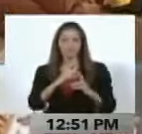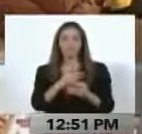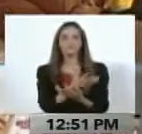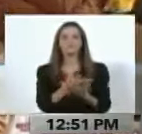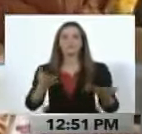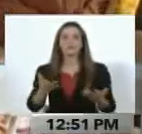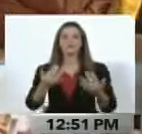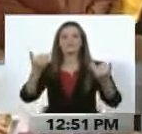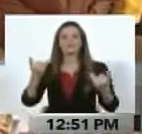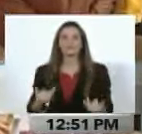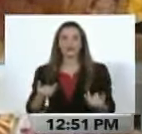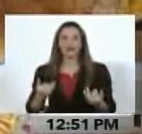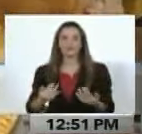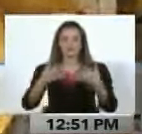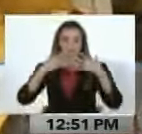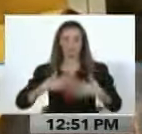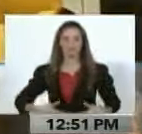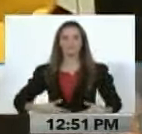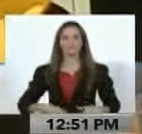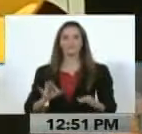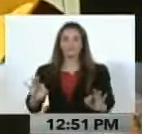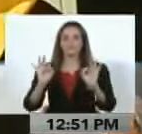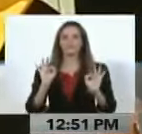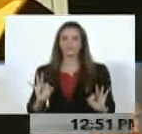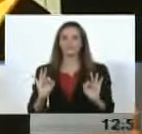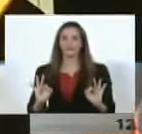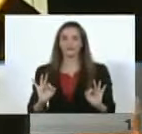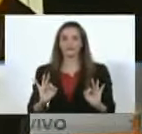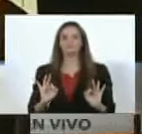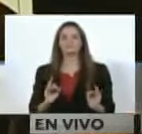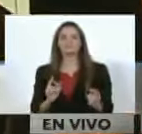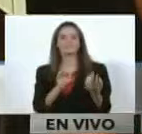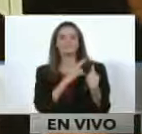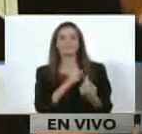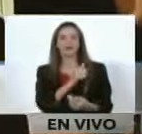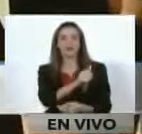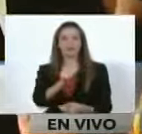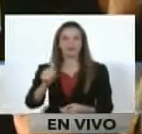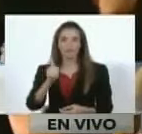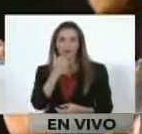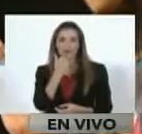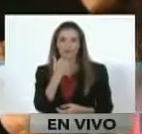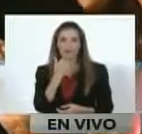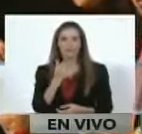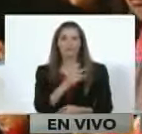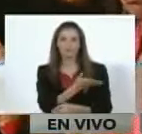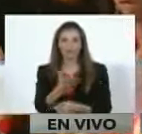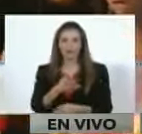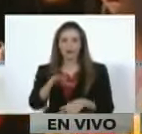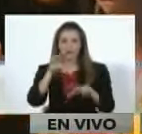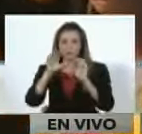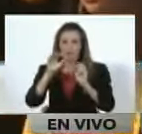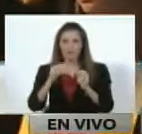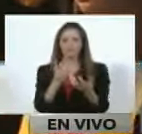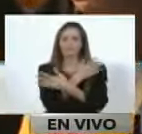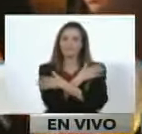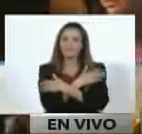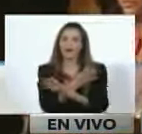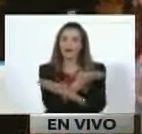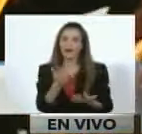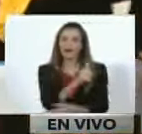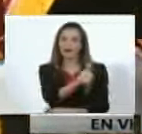ustedes entonces investidos en la especialidad respectiva a la cual se han formado. Felicidades a cada uno de